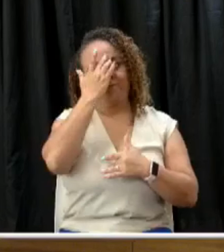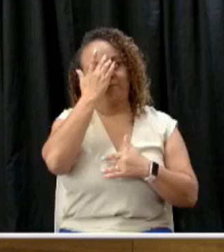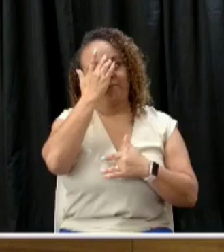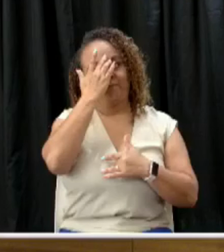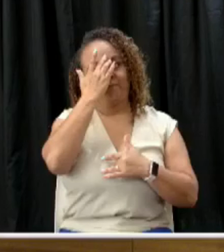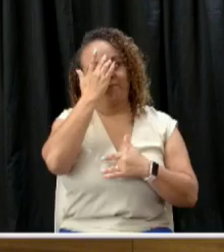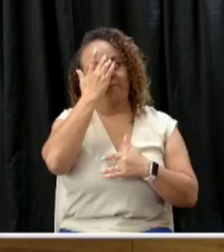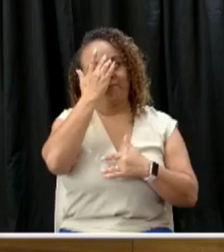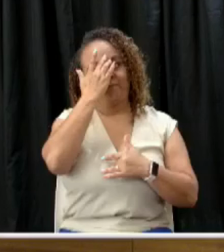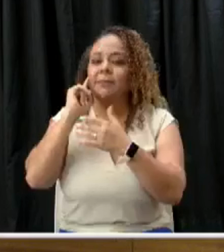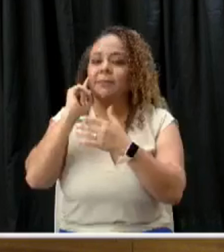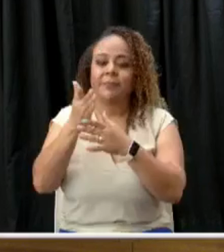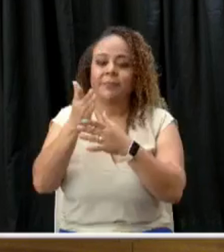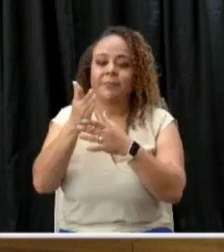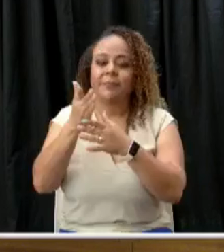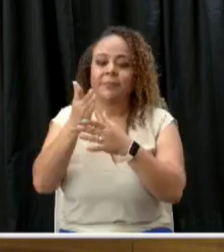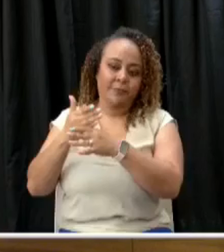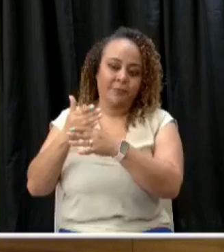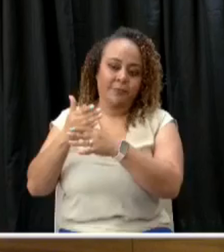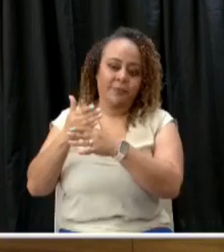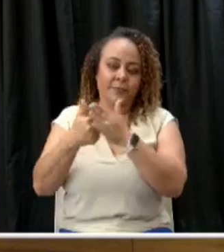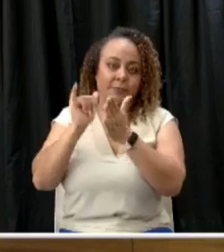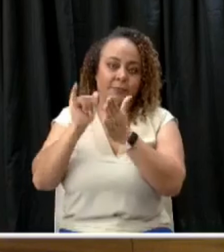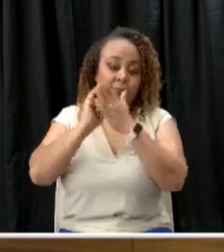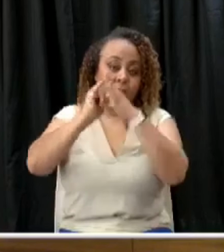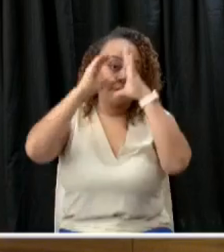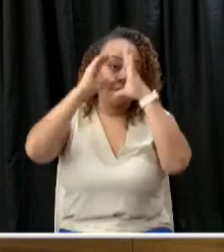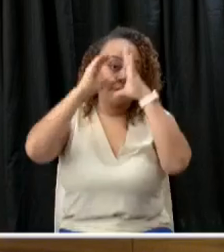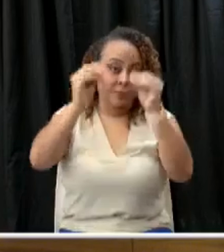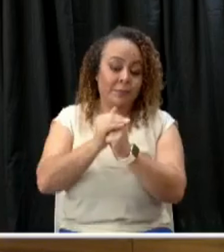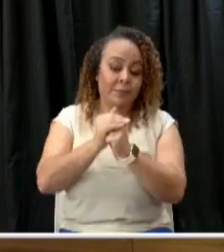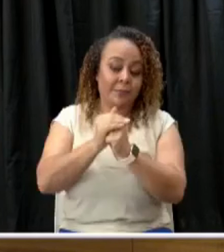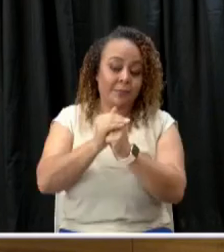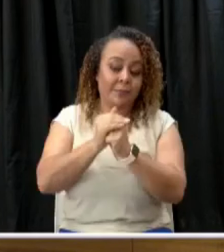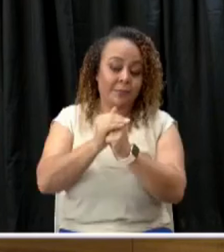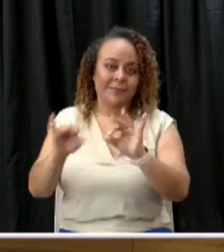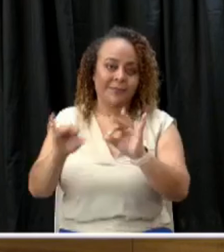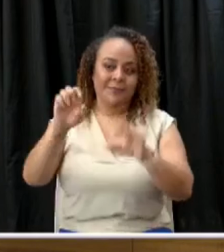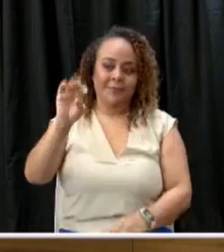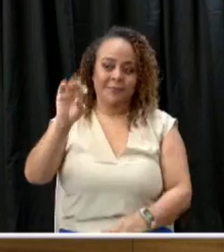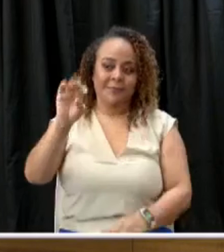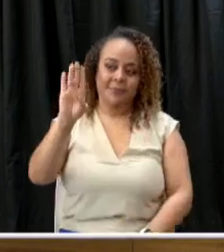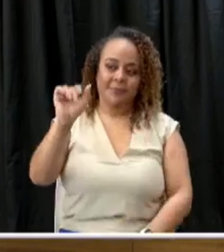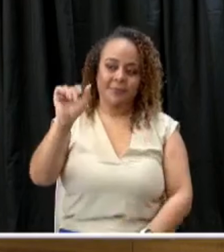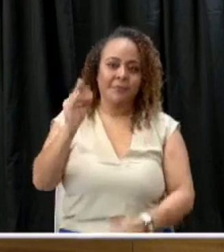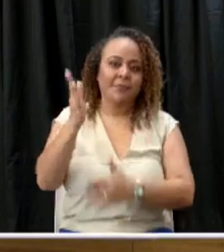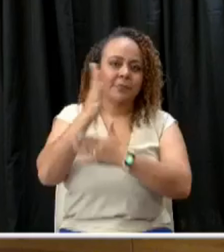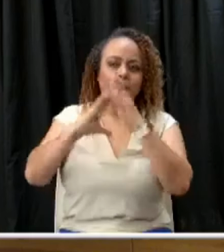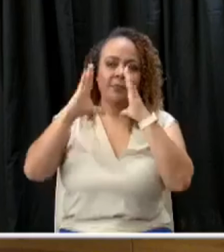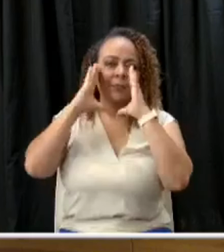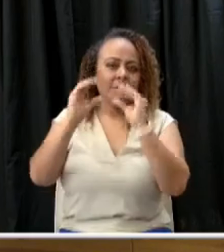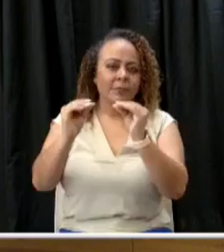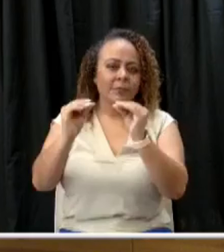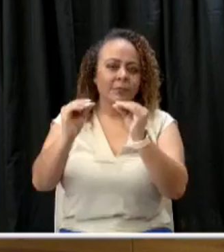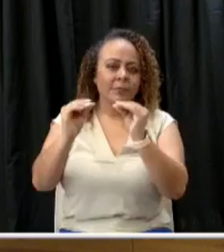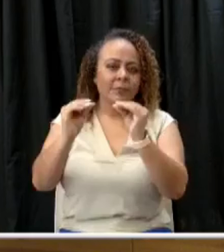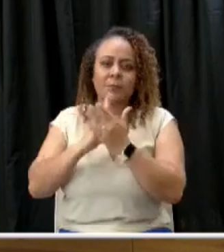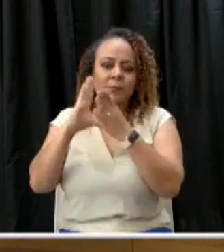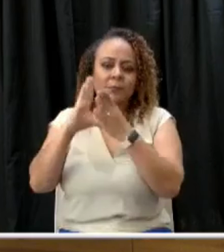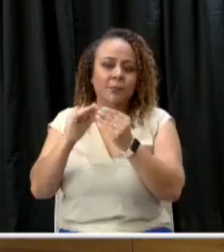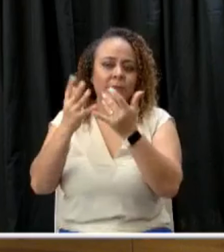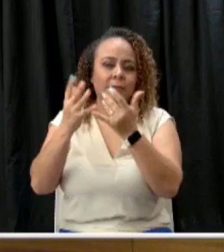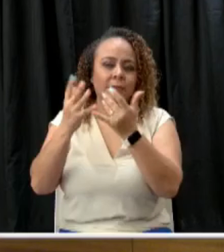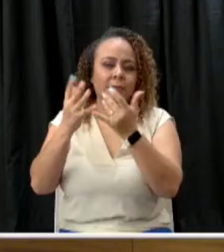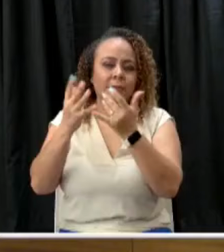gracias por compartirnos toda esta información en esta mañana. Esteban, ¿algún dato, algún comentario que nos quieras decir para